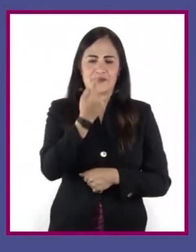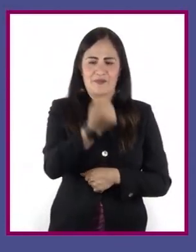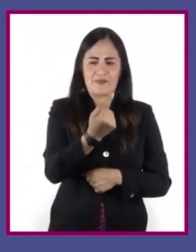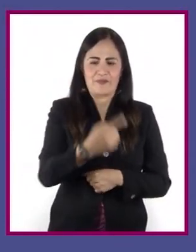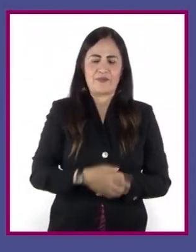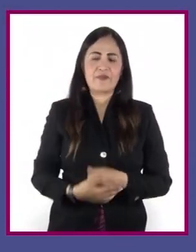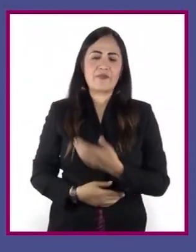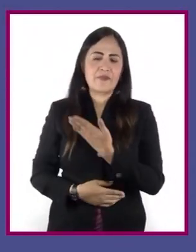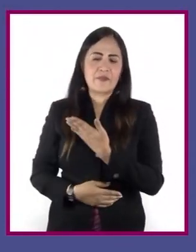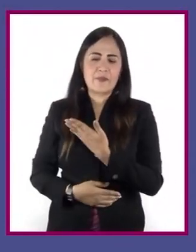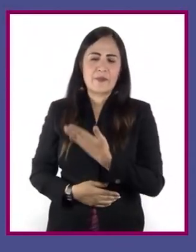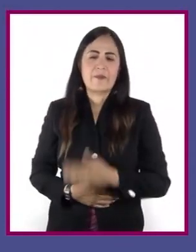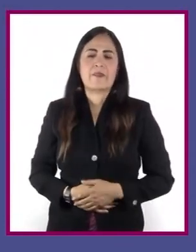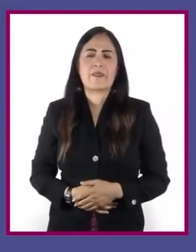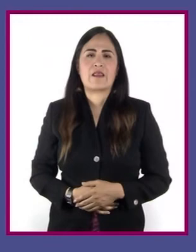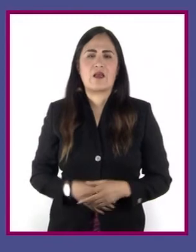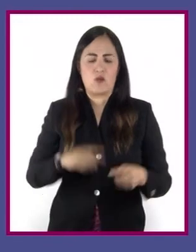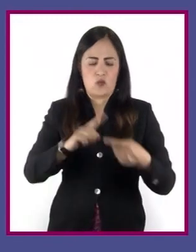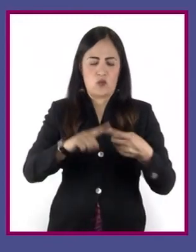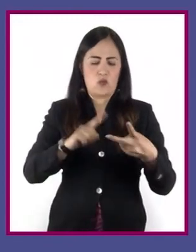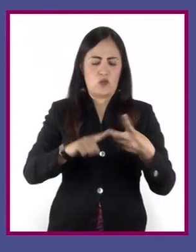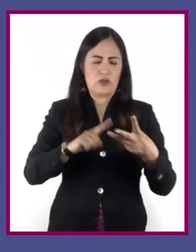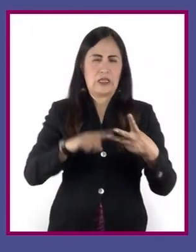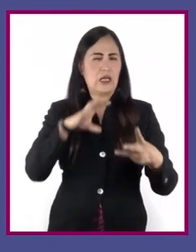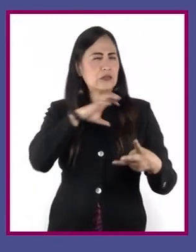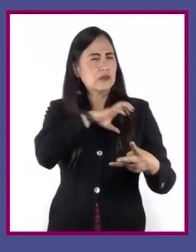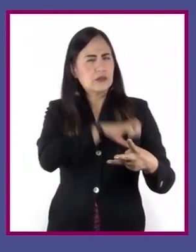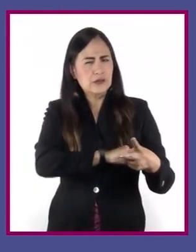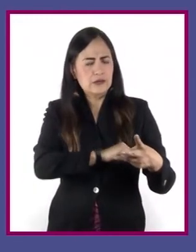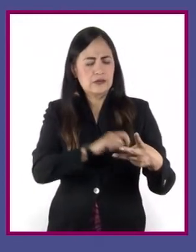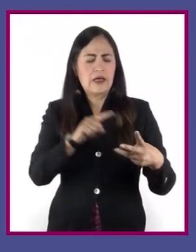el modelo de entrevista que más les haya gustado.